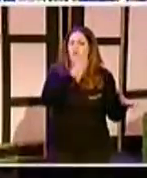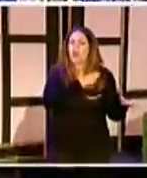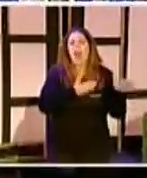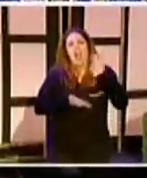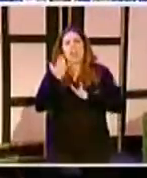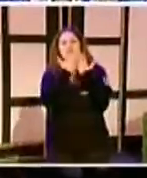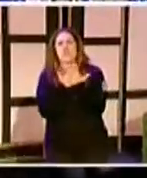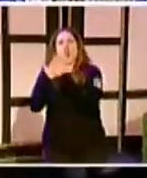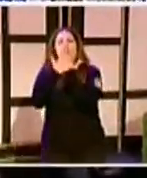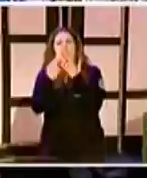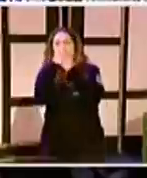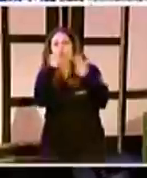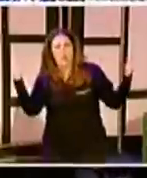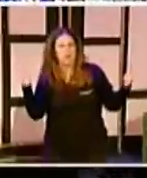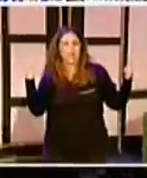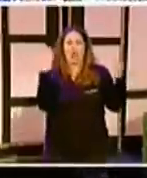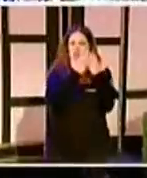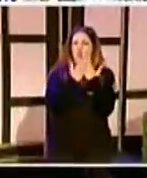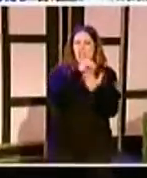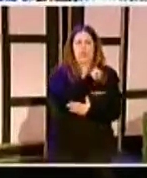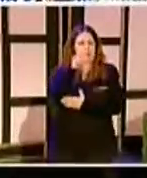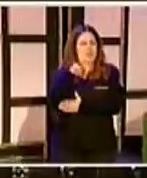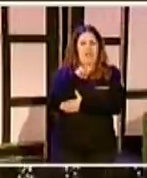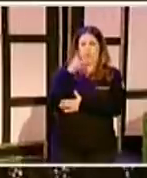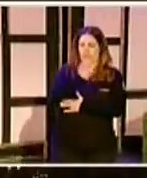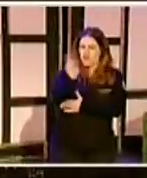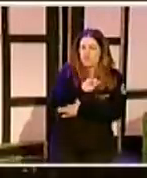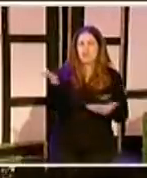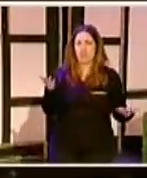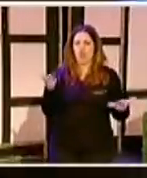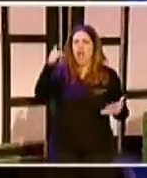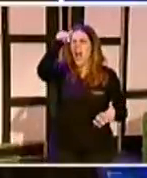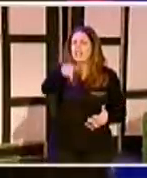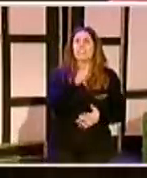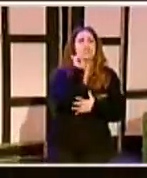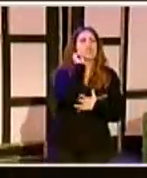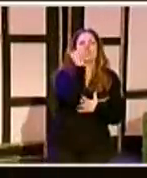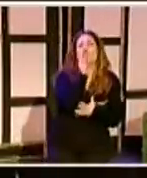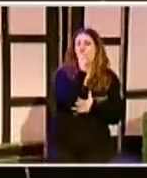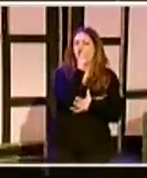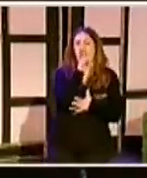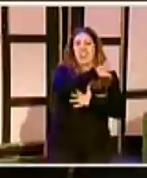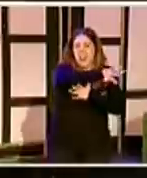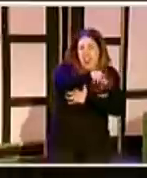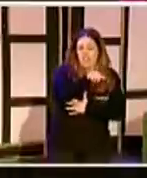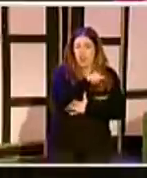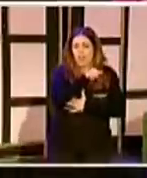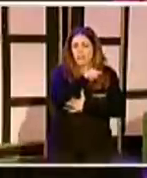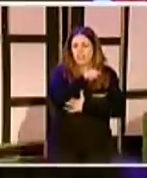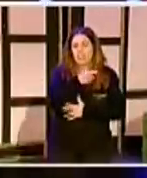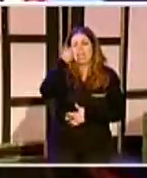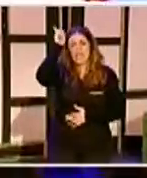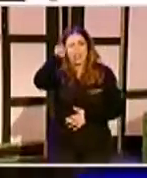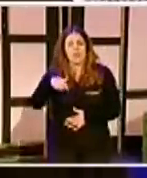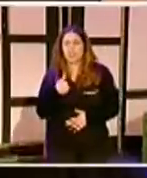muchacha. Déjate de colegios privados ni colegios contentos. Que de allí no salen sino llorizo. Y ministro, que al fin y al cabo viene siendo lo